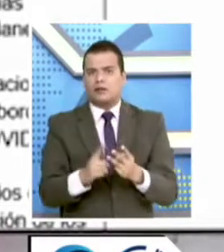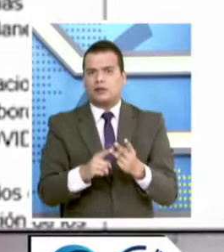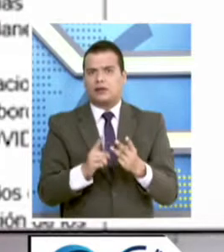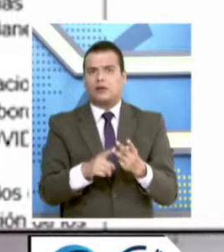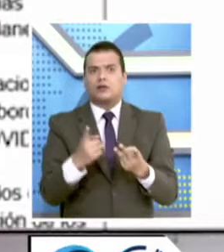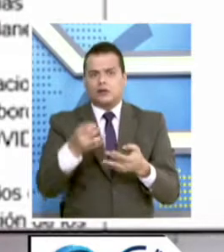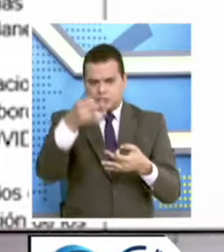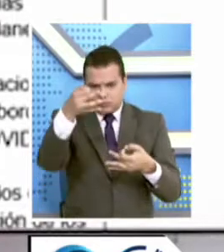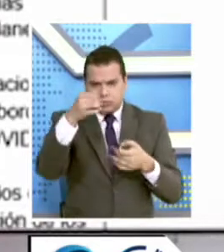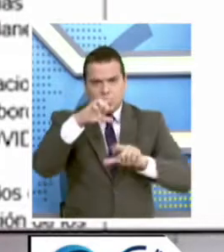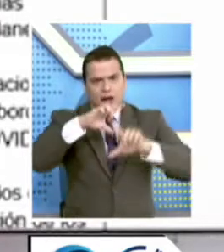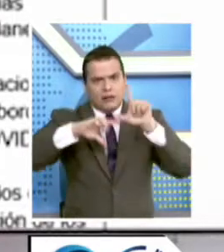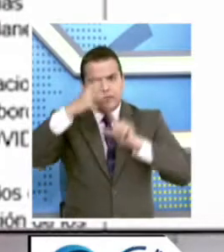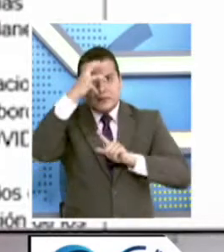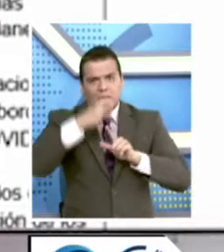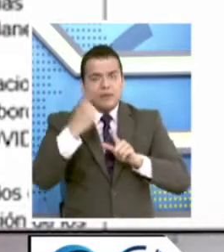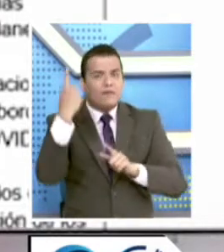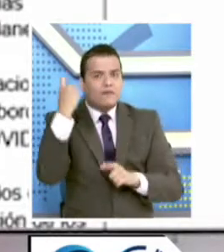de resultados,